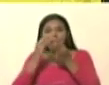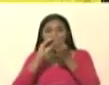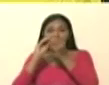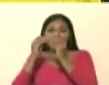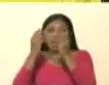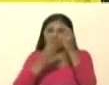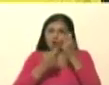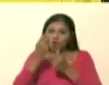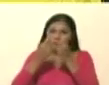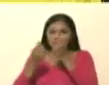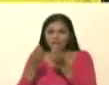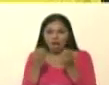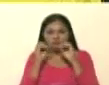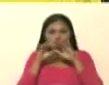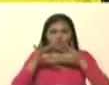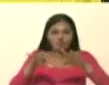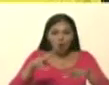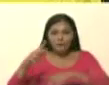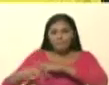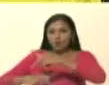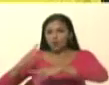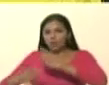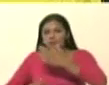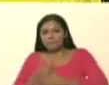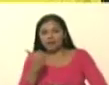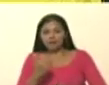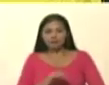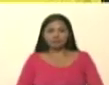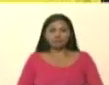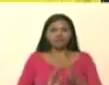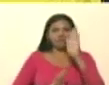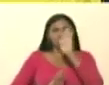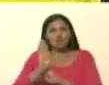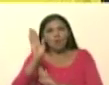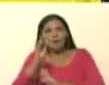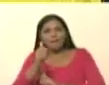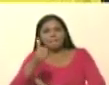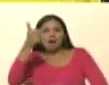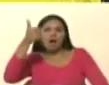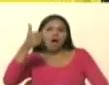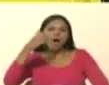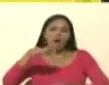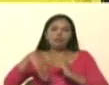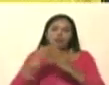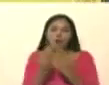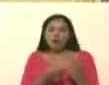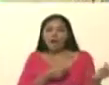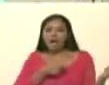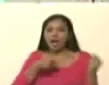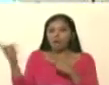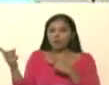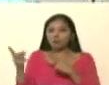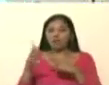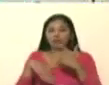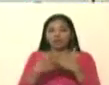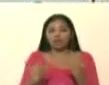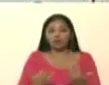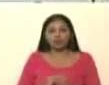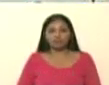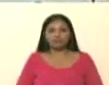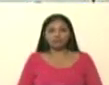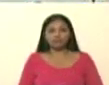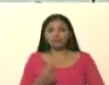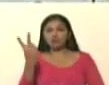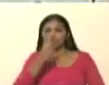expandiendo sus capacidades productivas creciendo y exportando en paralelo no son dos